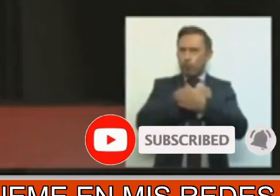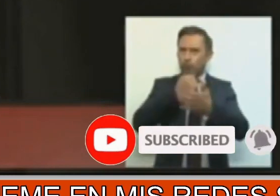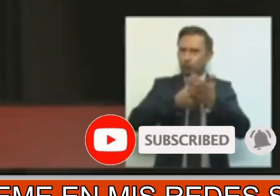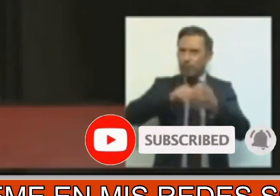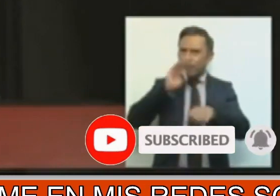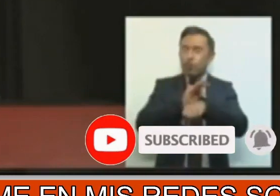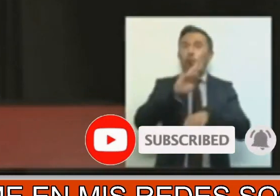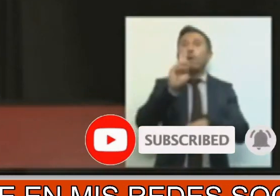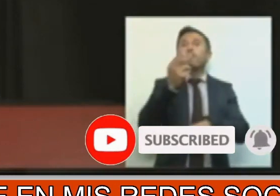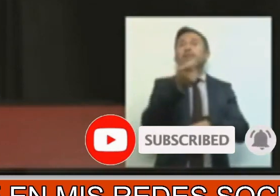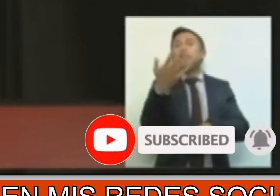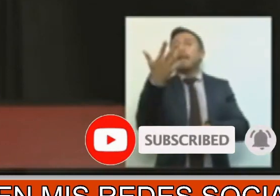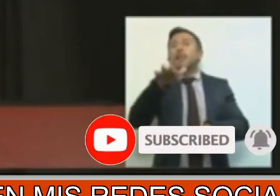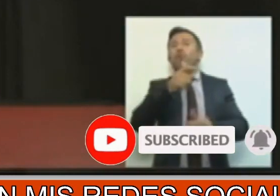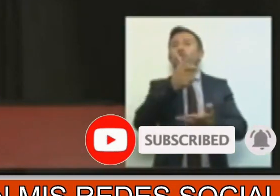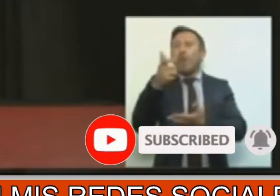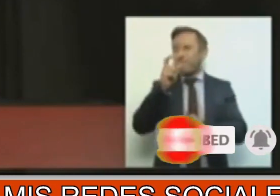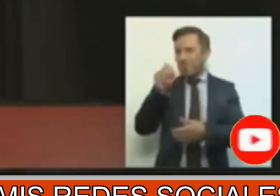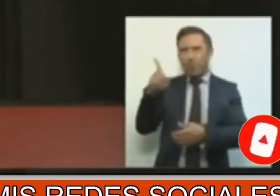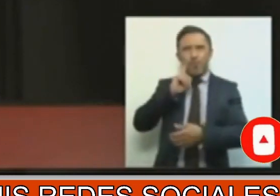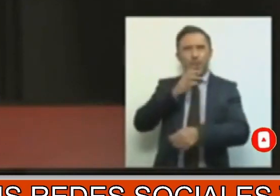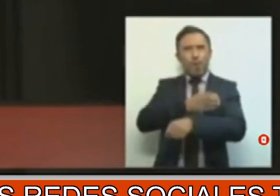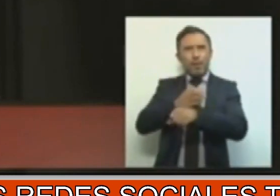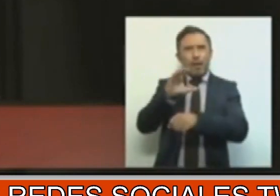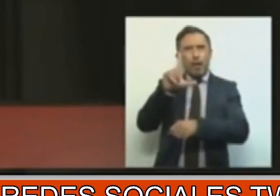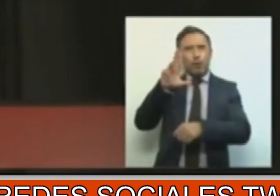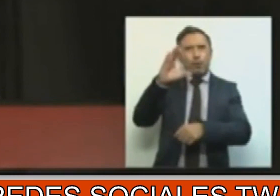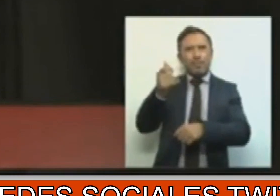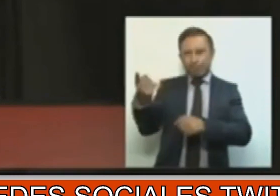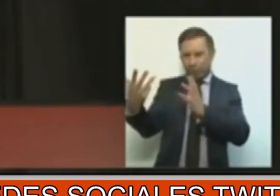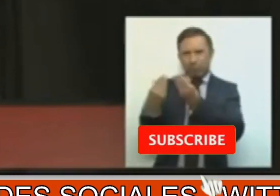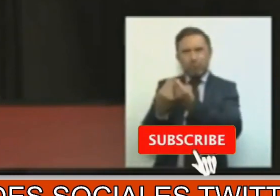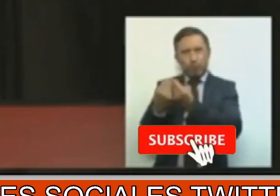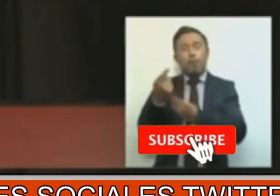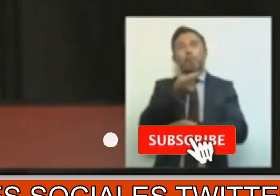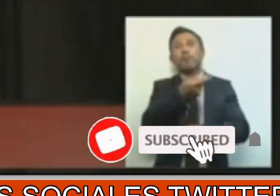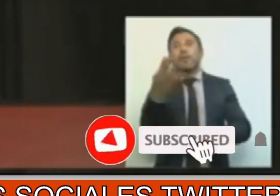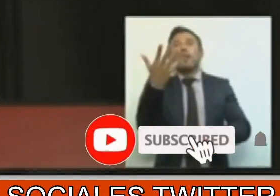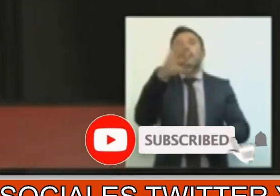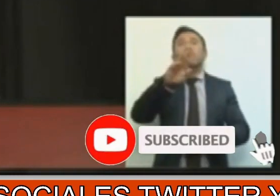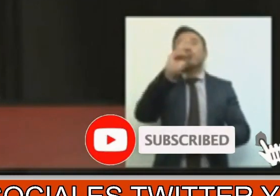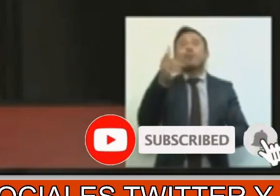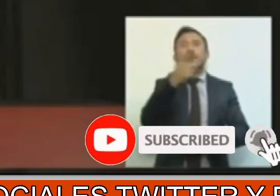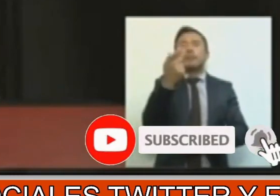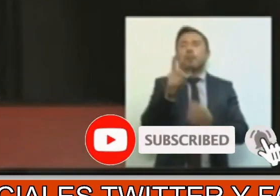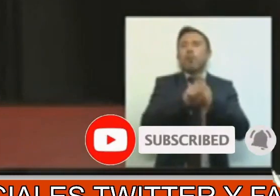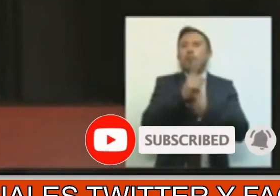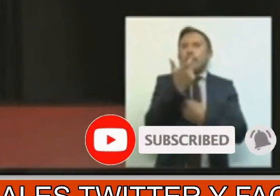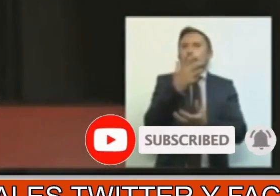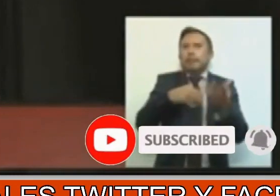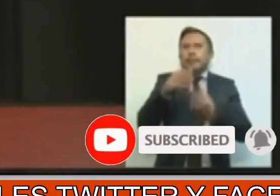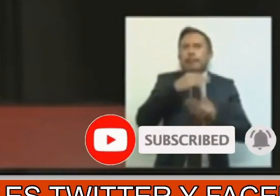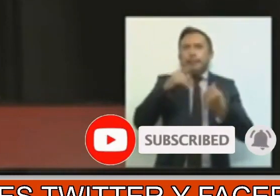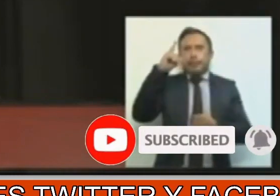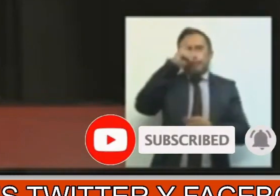país. Ahí estaba la compañera Lucy, y ahí estábamos muchos de nosotros defendiendo a las 10 universidades que estaban en crisis. Y yo a muchos de ustedes no